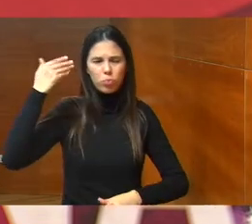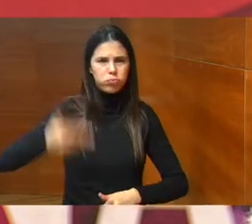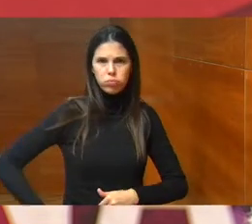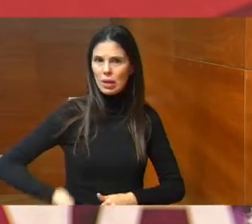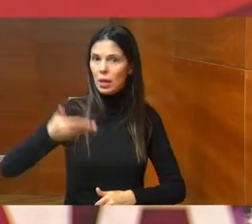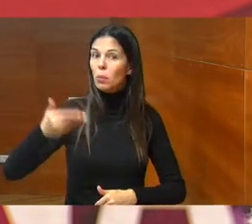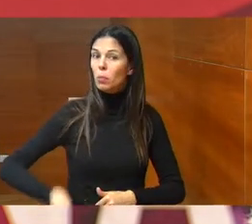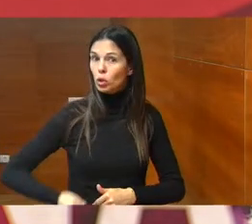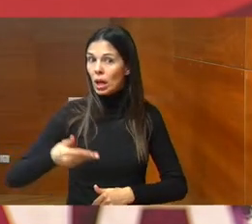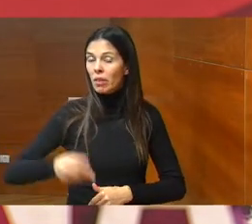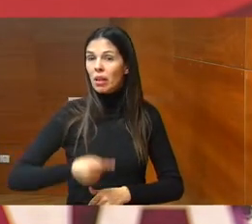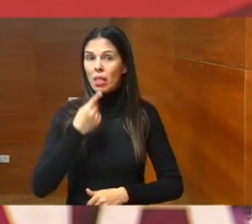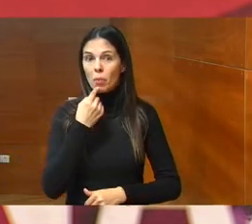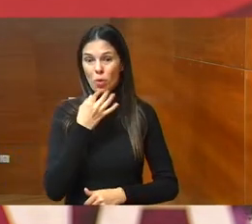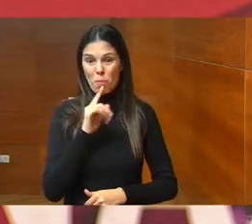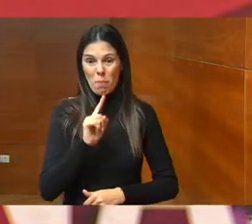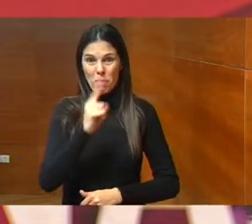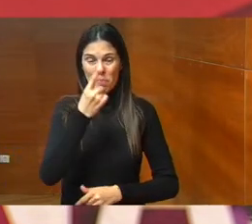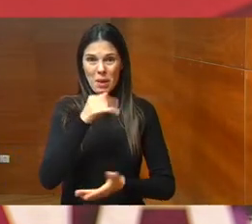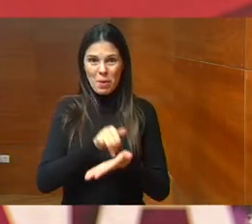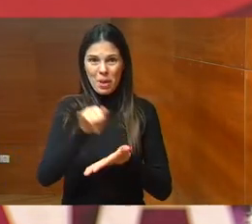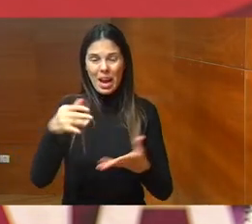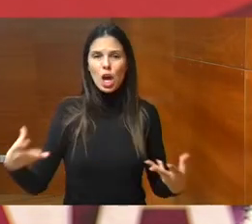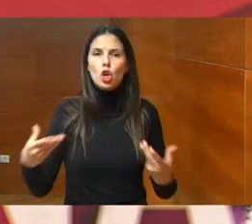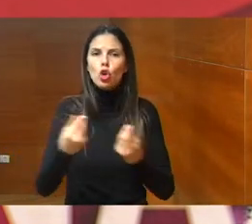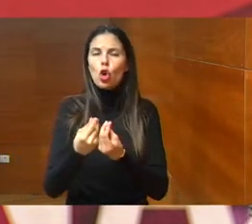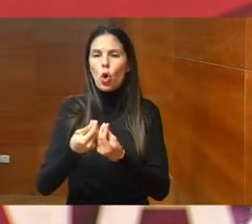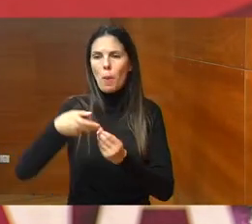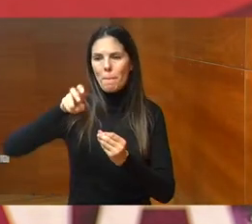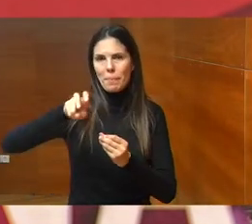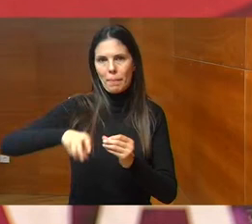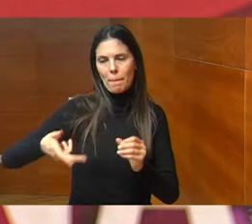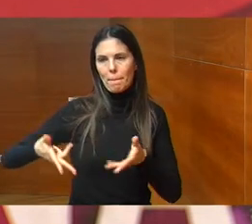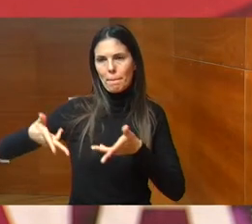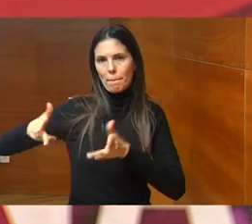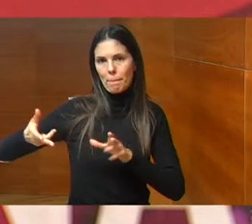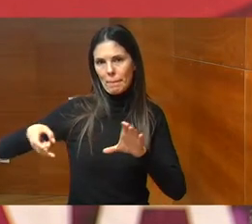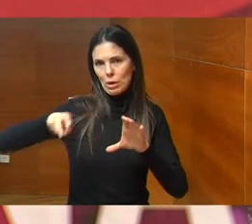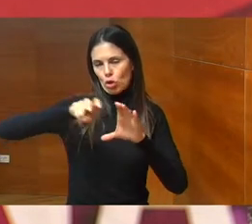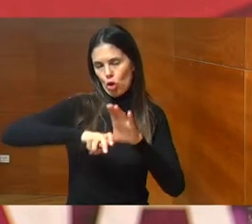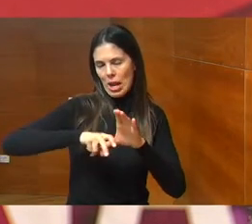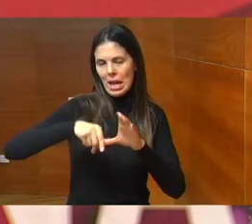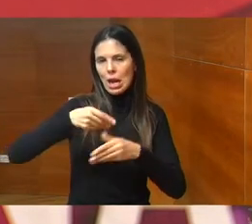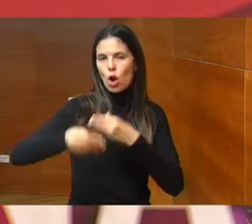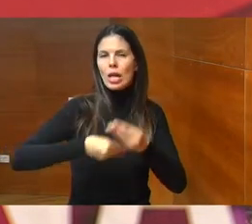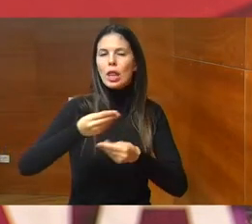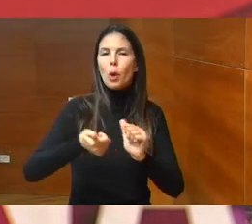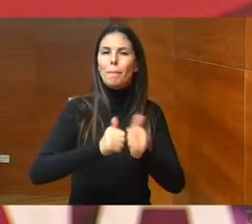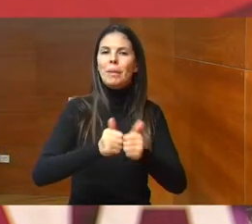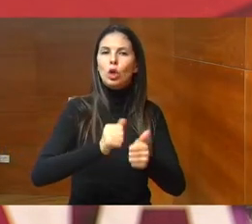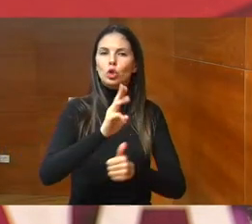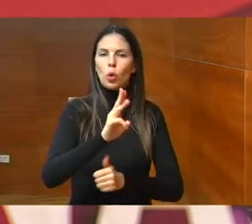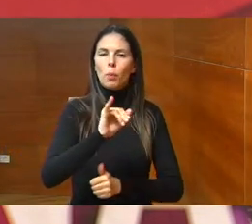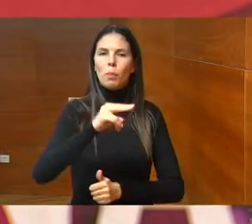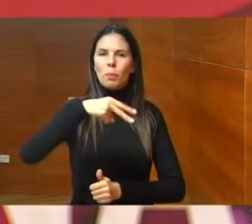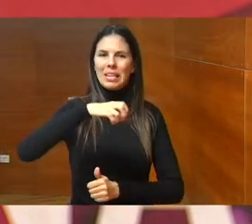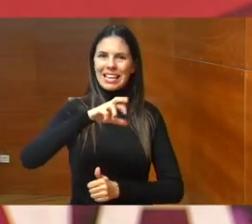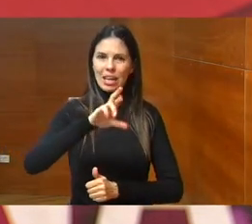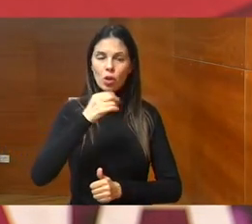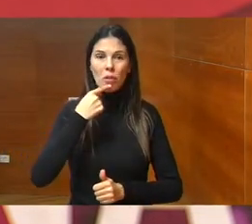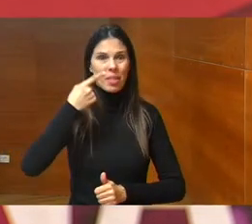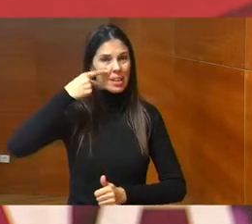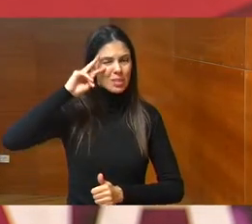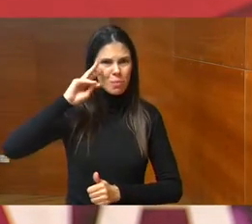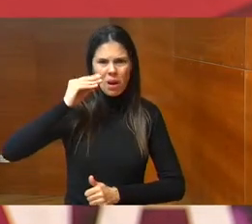como fue el primer viaje con pasajero realizado por piñeiro la experiencia